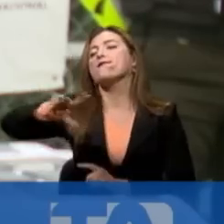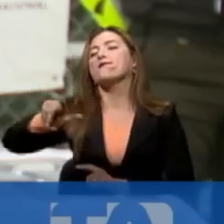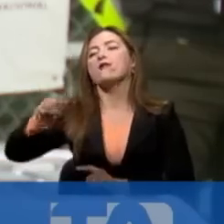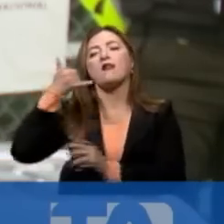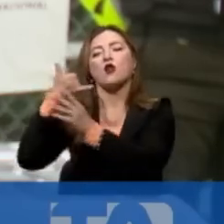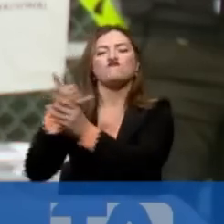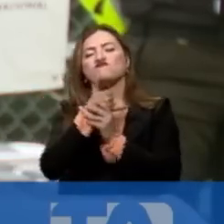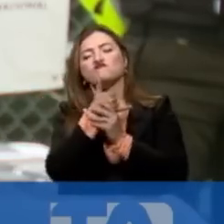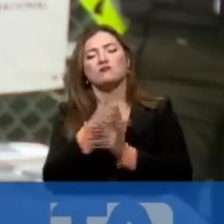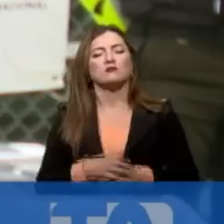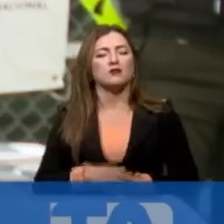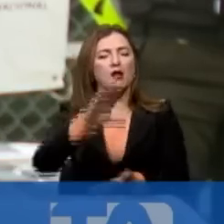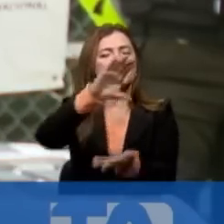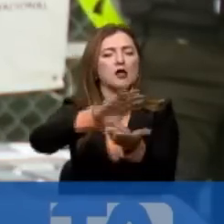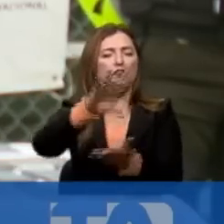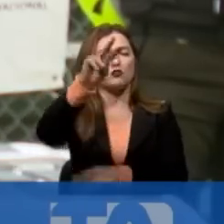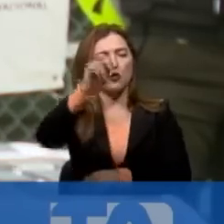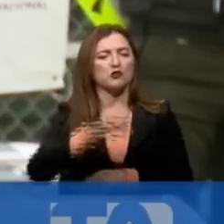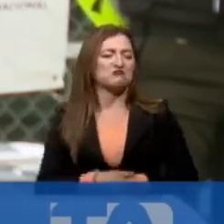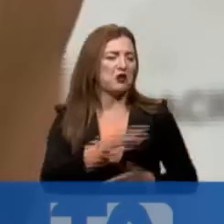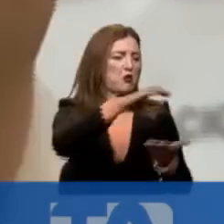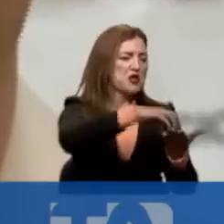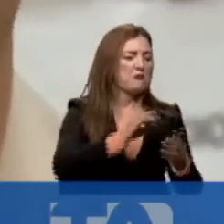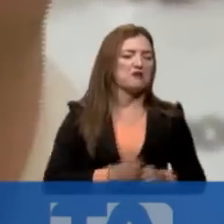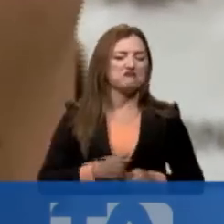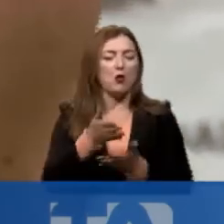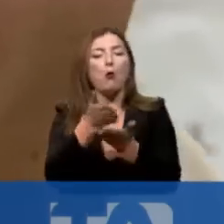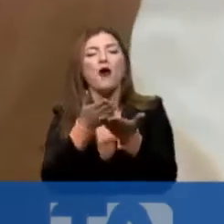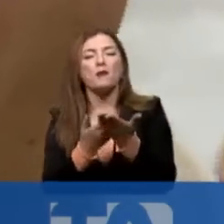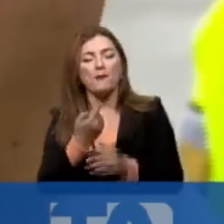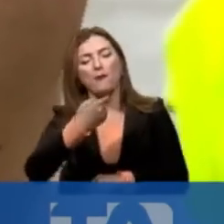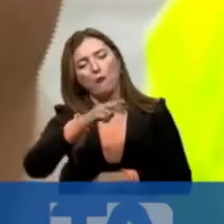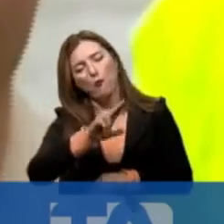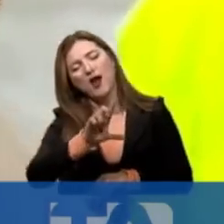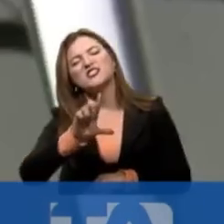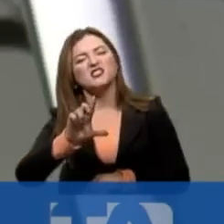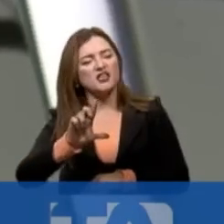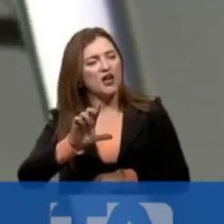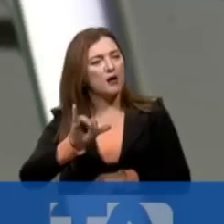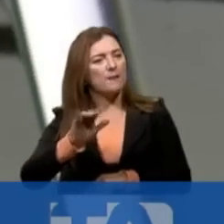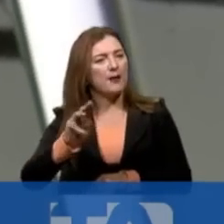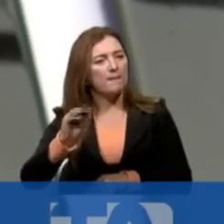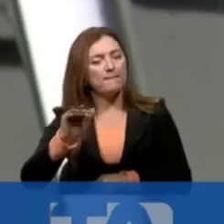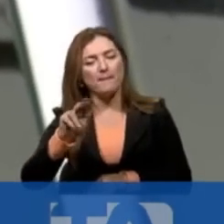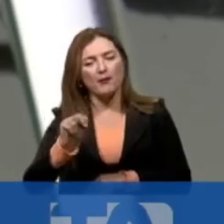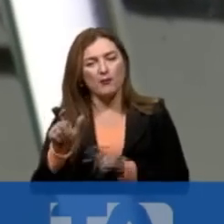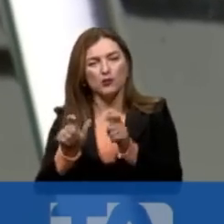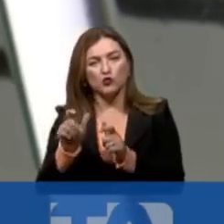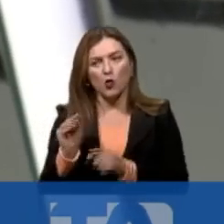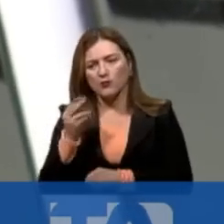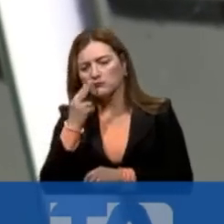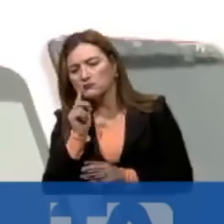en el centro norte, también por Cayambe, Guayabamba. Según el comandante del distrito de Calderón, una denuncia ciudadana de un